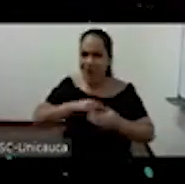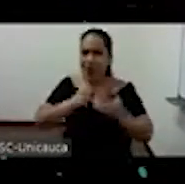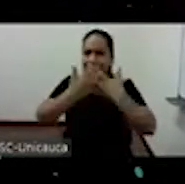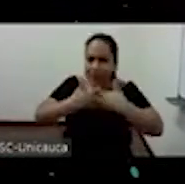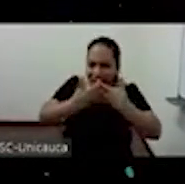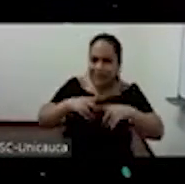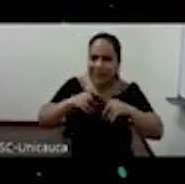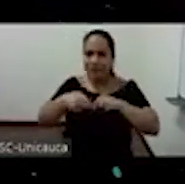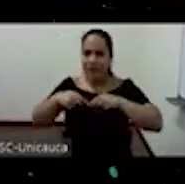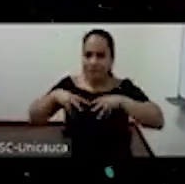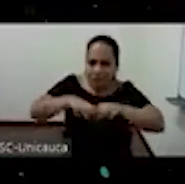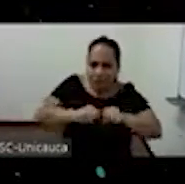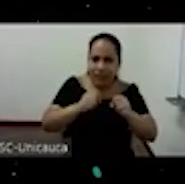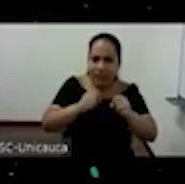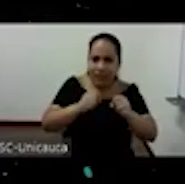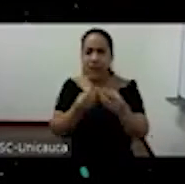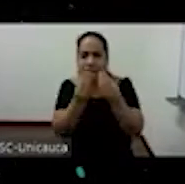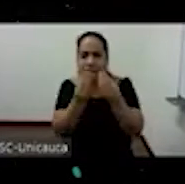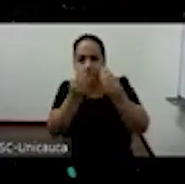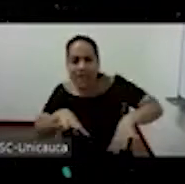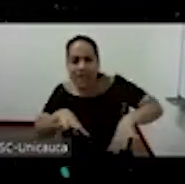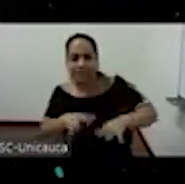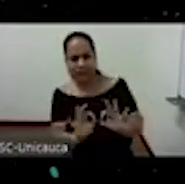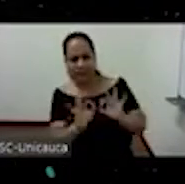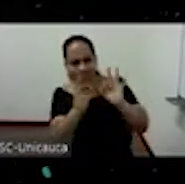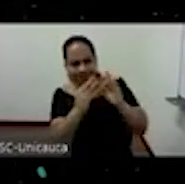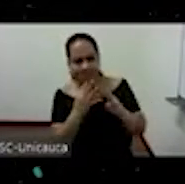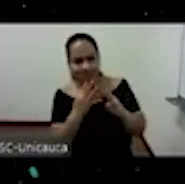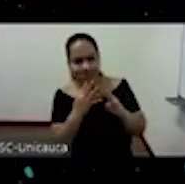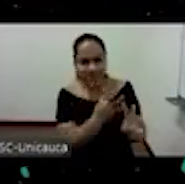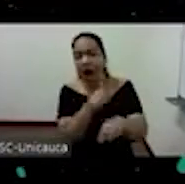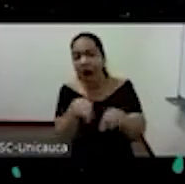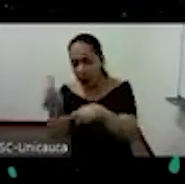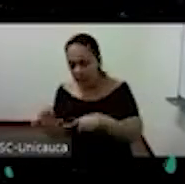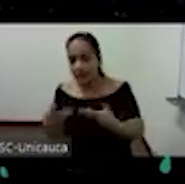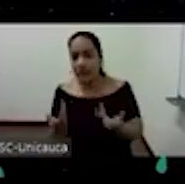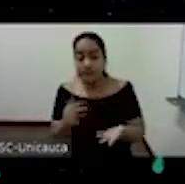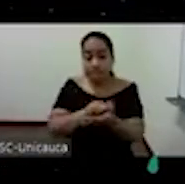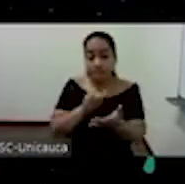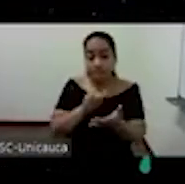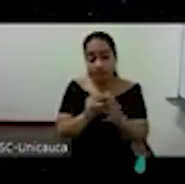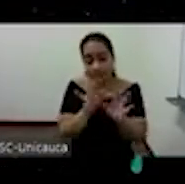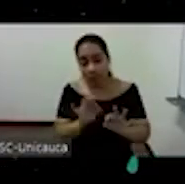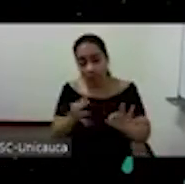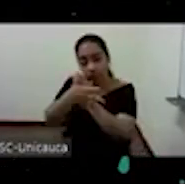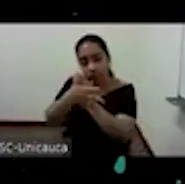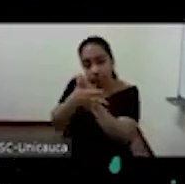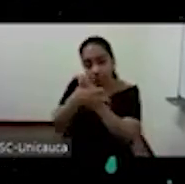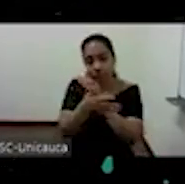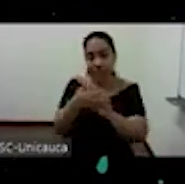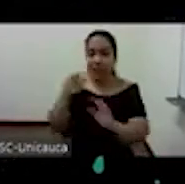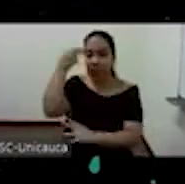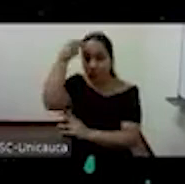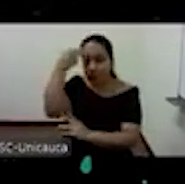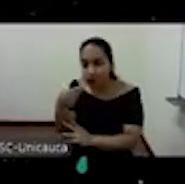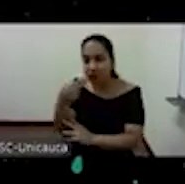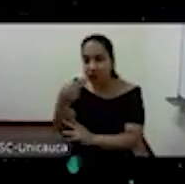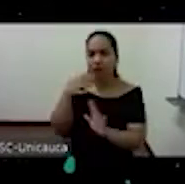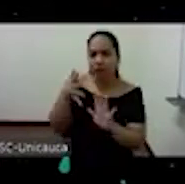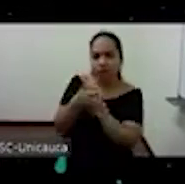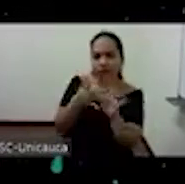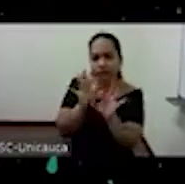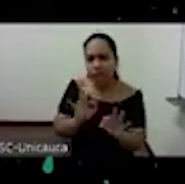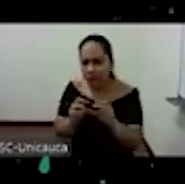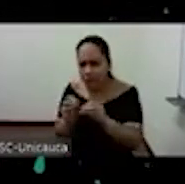a la pérdida de valor y sentido. Dado cuenta de ello, les voy a contar la siguiente historia que plasma el